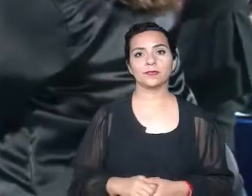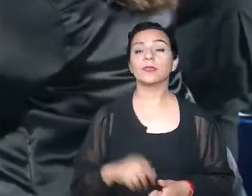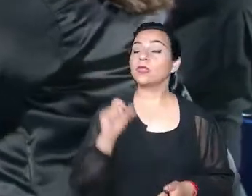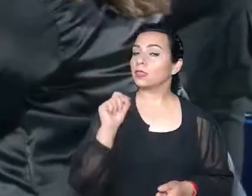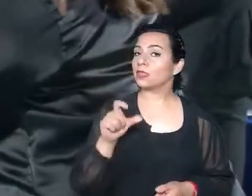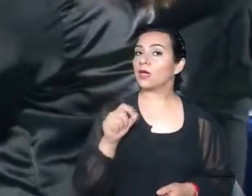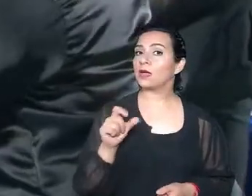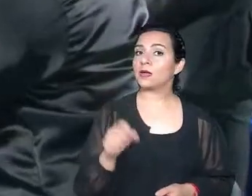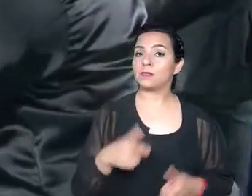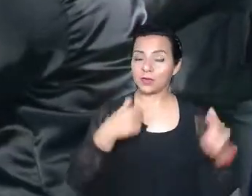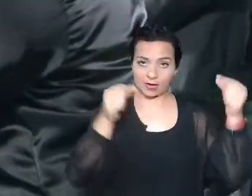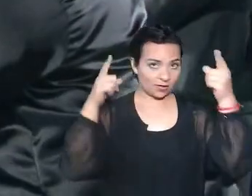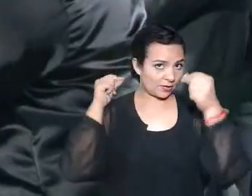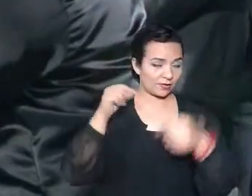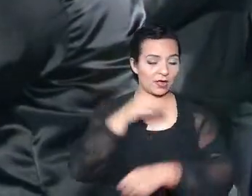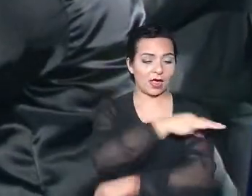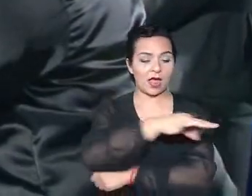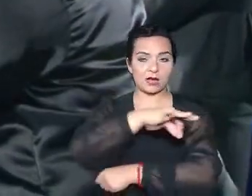También en su calidad de